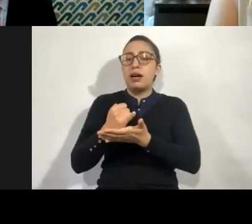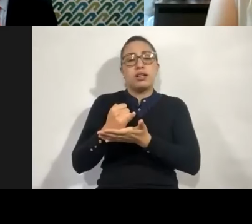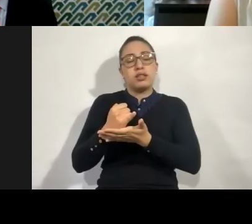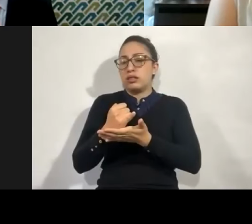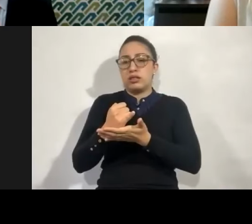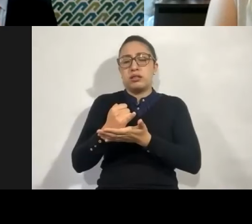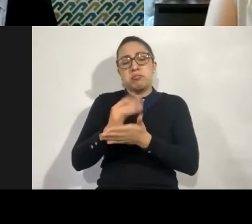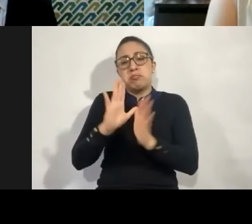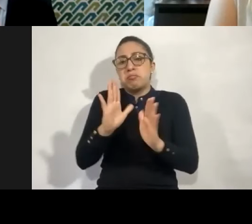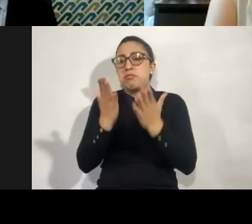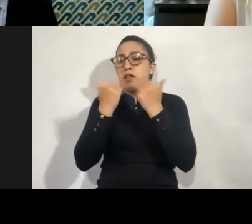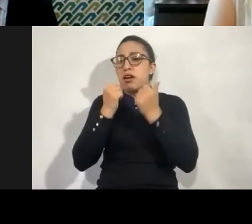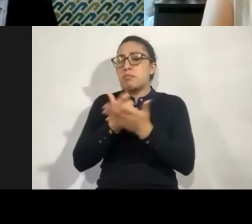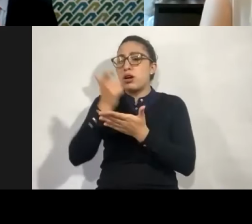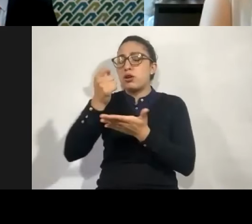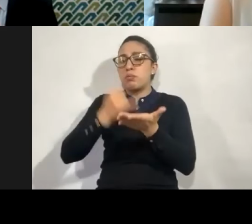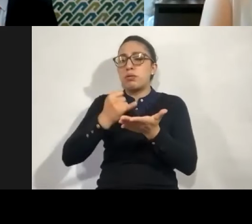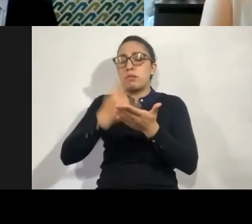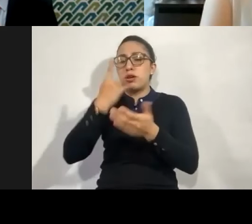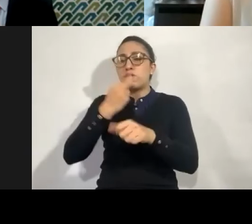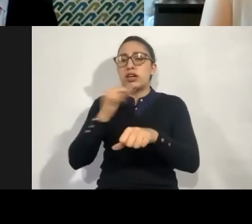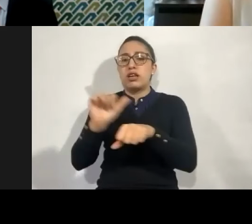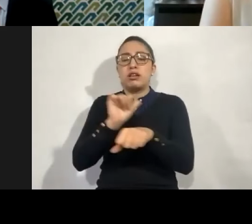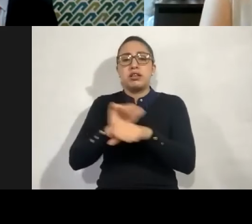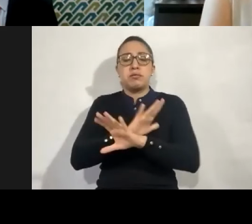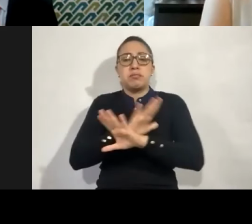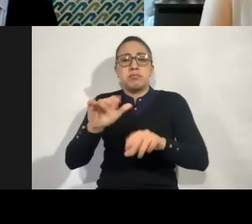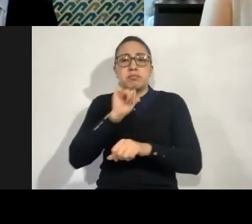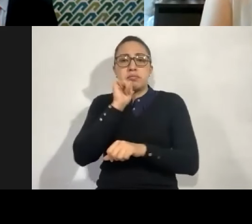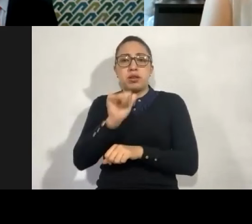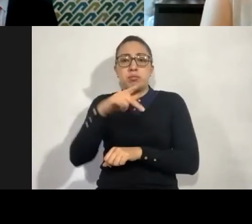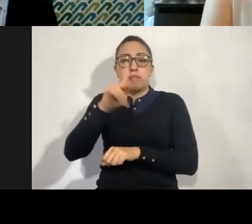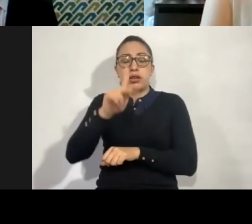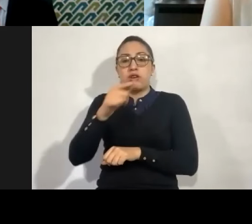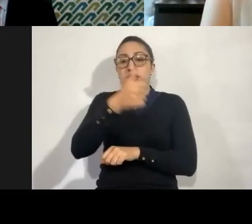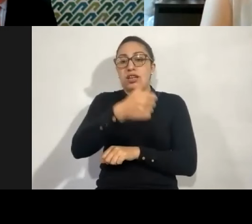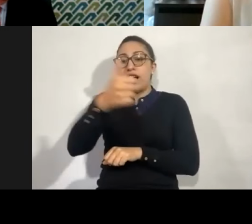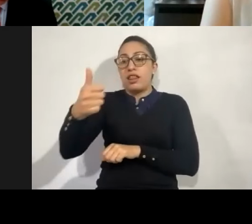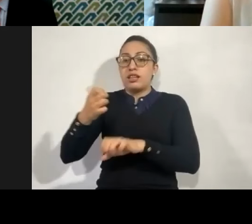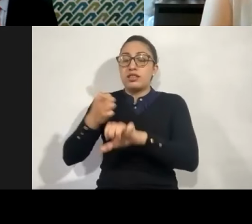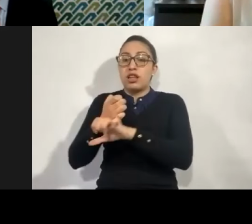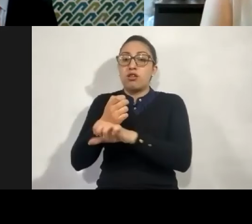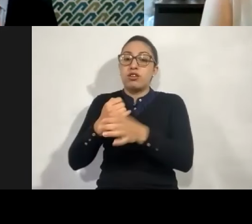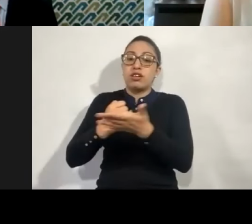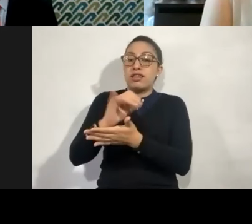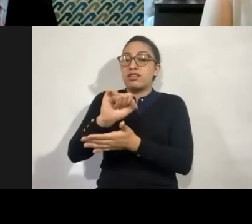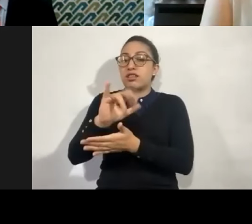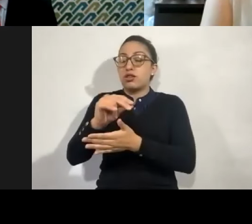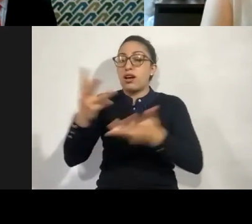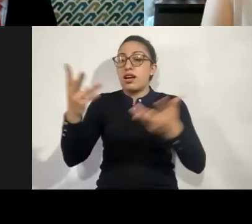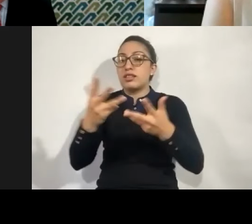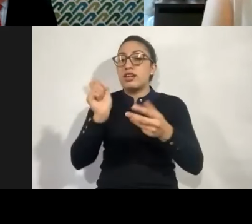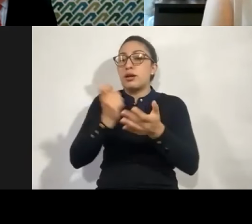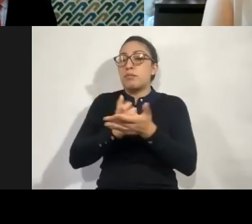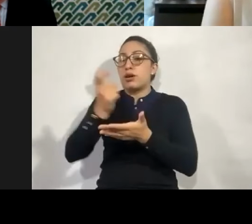el costo político y tributario de establecer este tipo de contribuciones de carácter local.